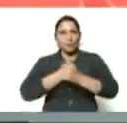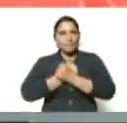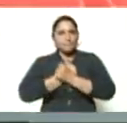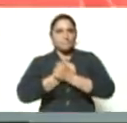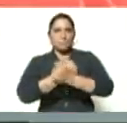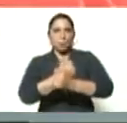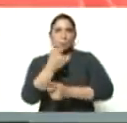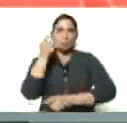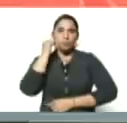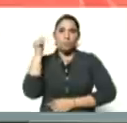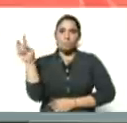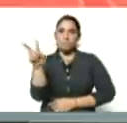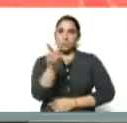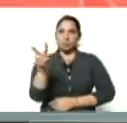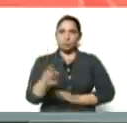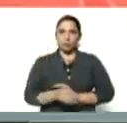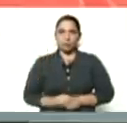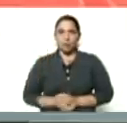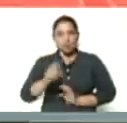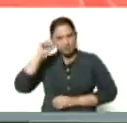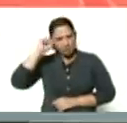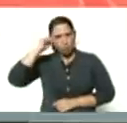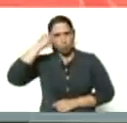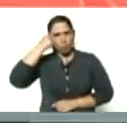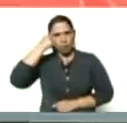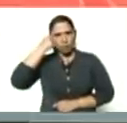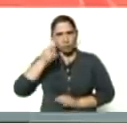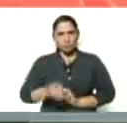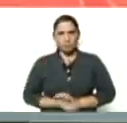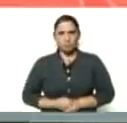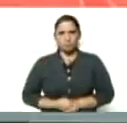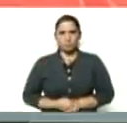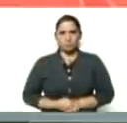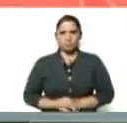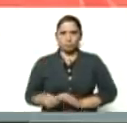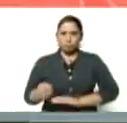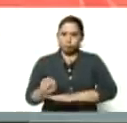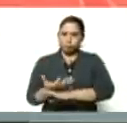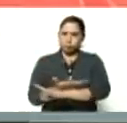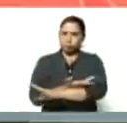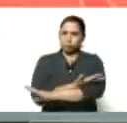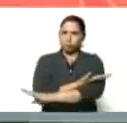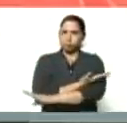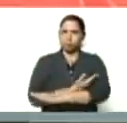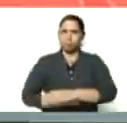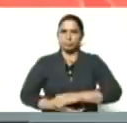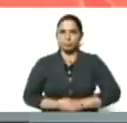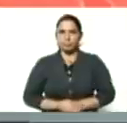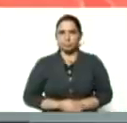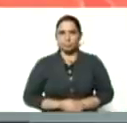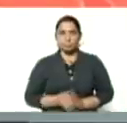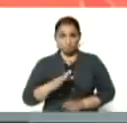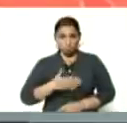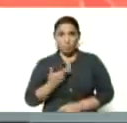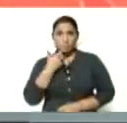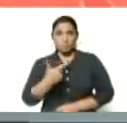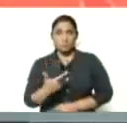mujer venezolana. El recuerdo está a flor de piel. Y podemos